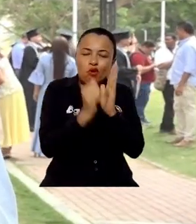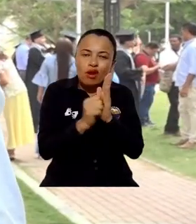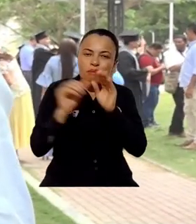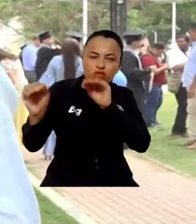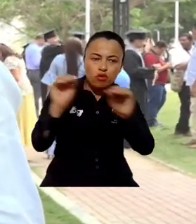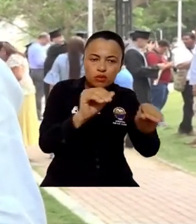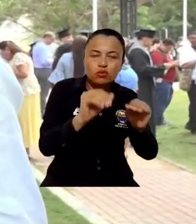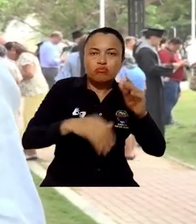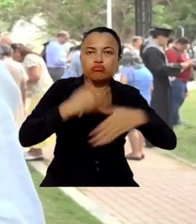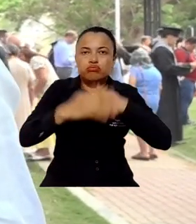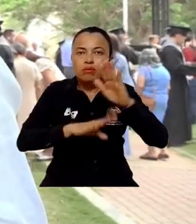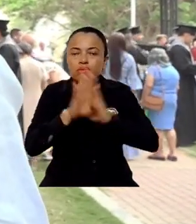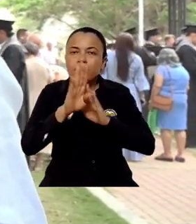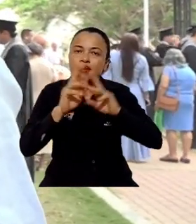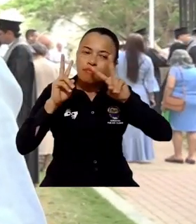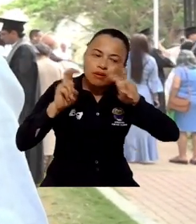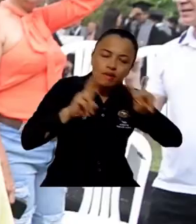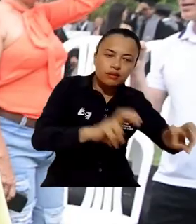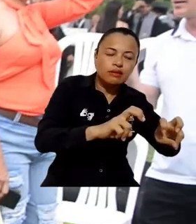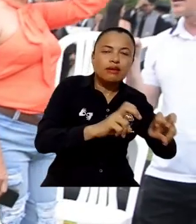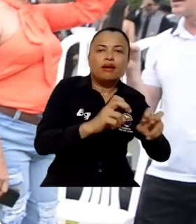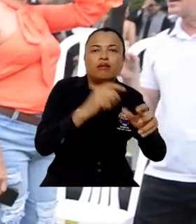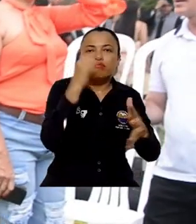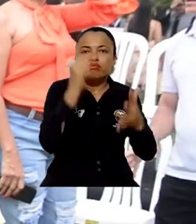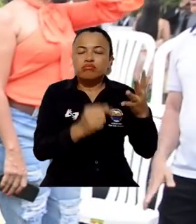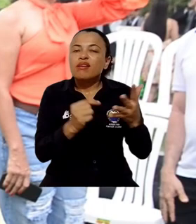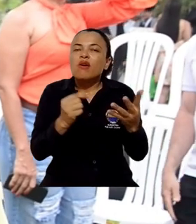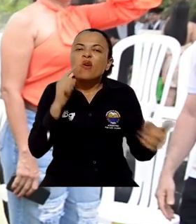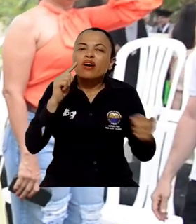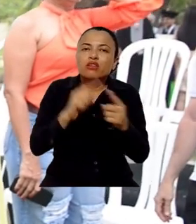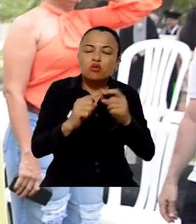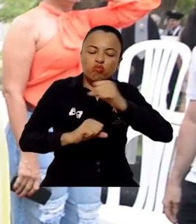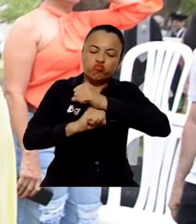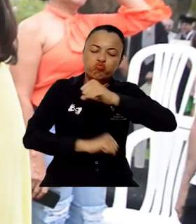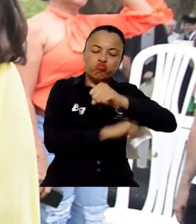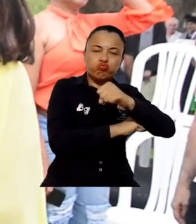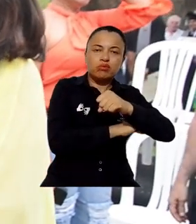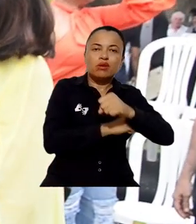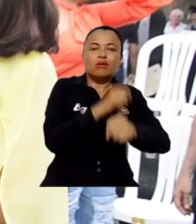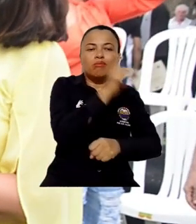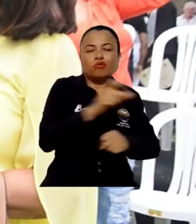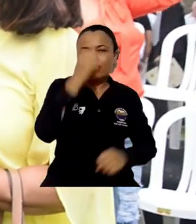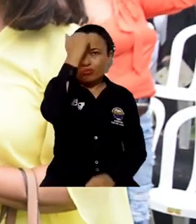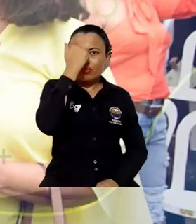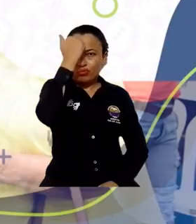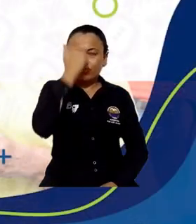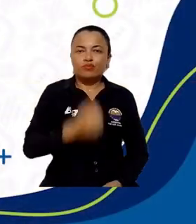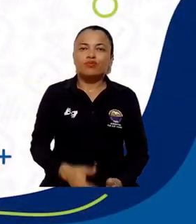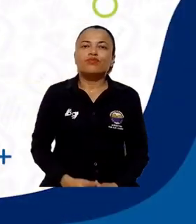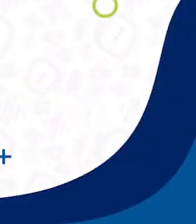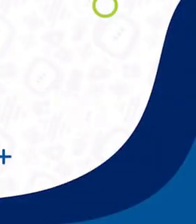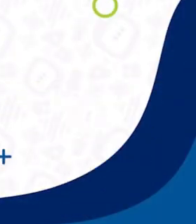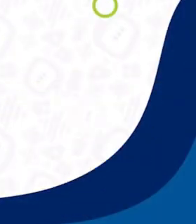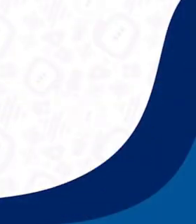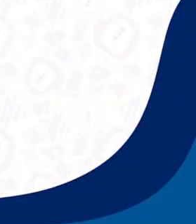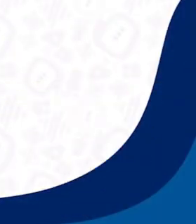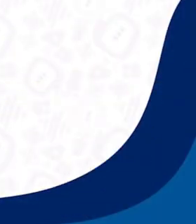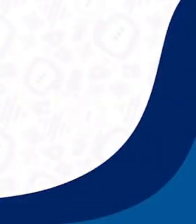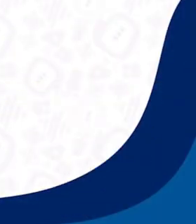estos programas de formación avanzada, científica e investigativa para fortalecer los conocimientos del cuerpo profesorado.